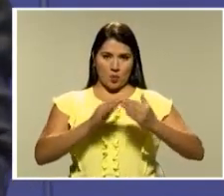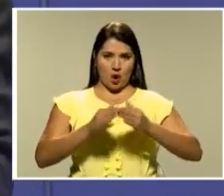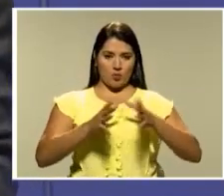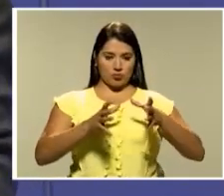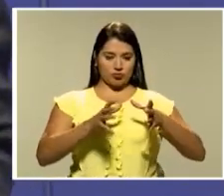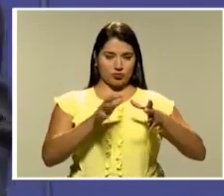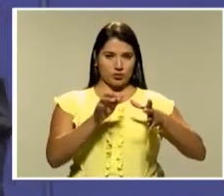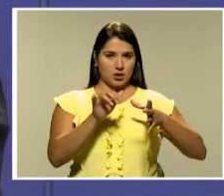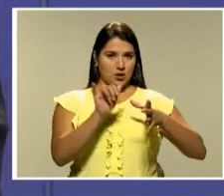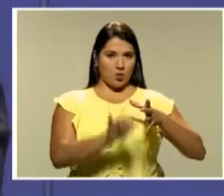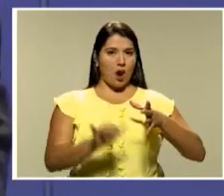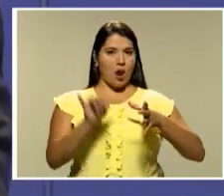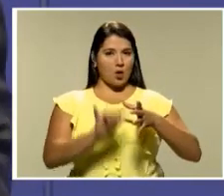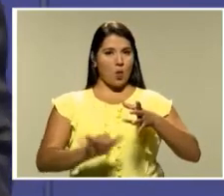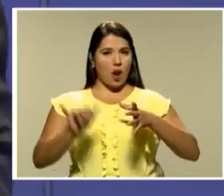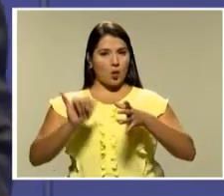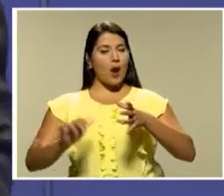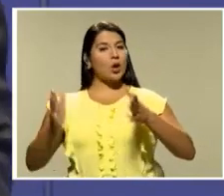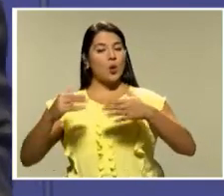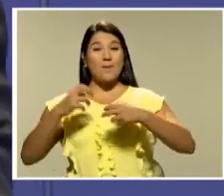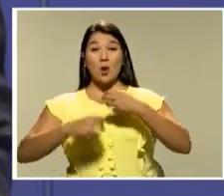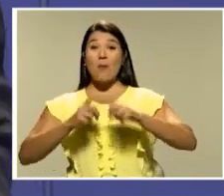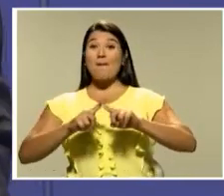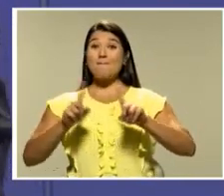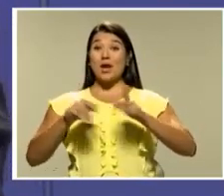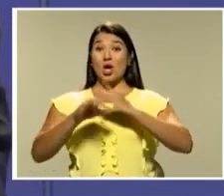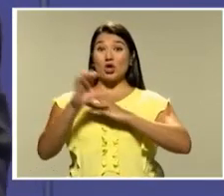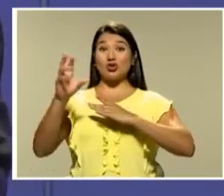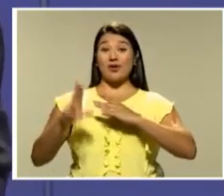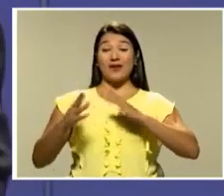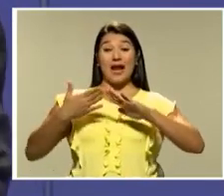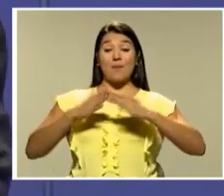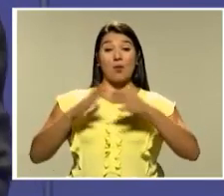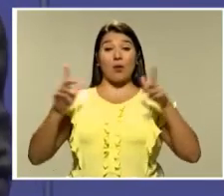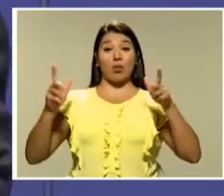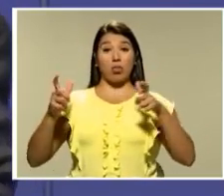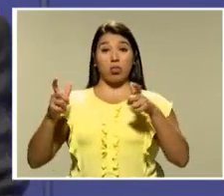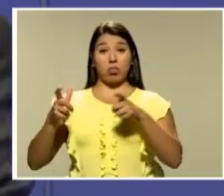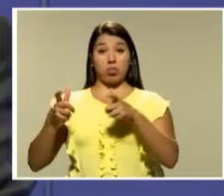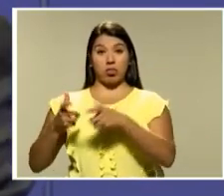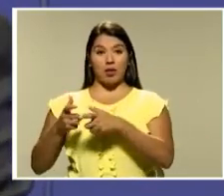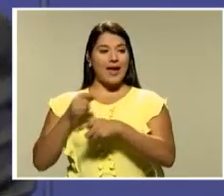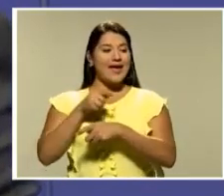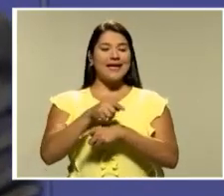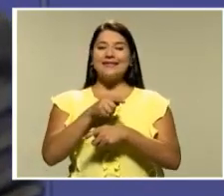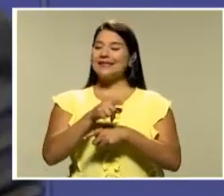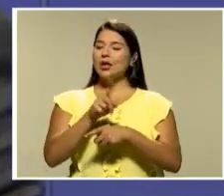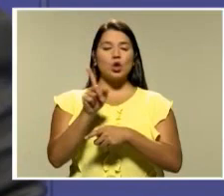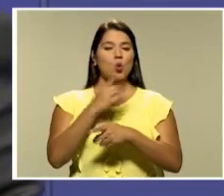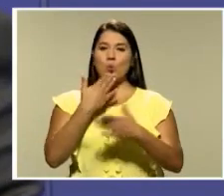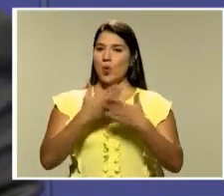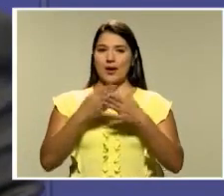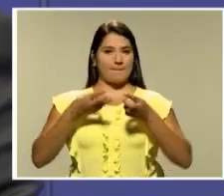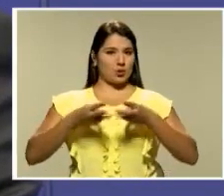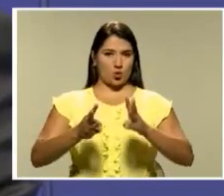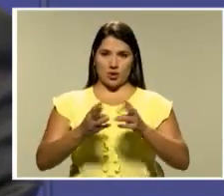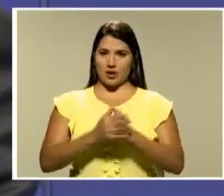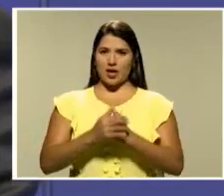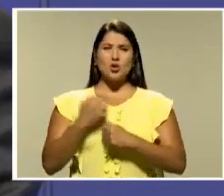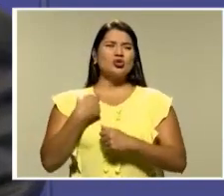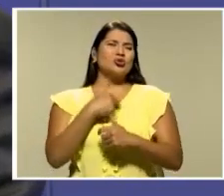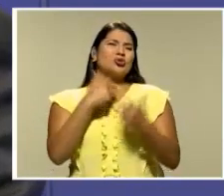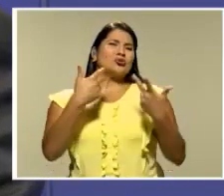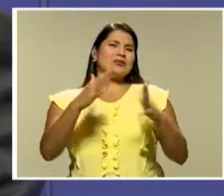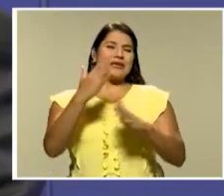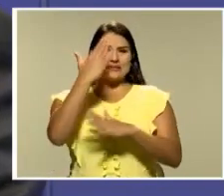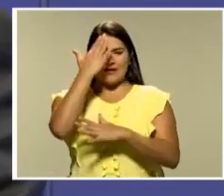población que está envejeciendo tan rápido como la nuestra, esta no fue una buena apuesta. Si ya sabíamos esto